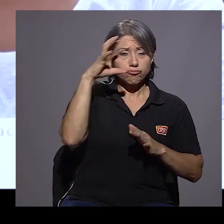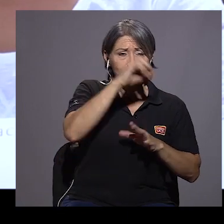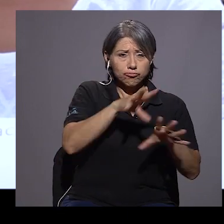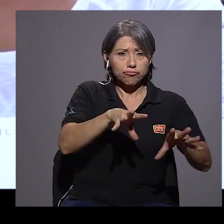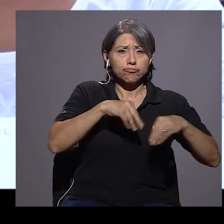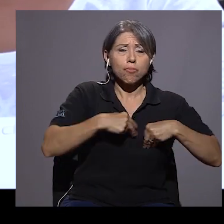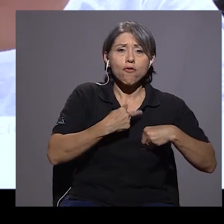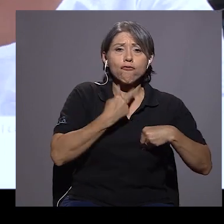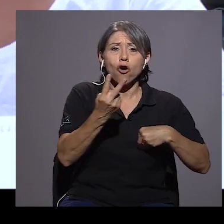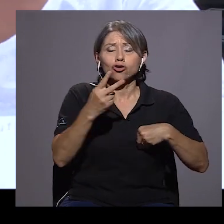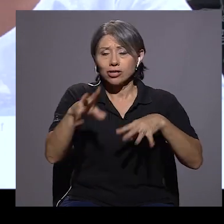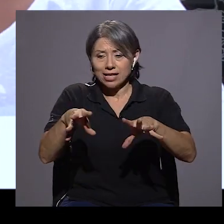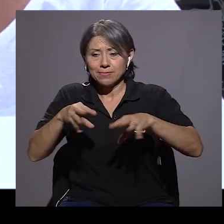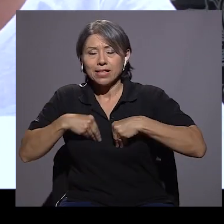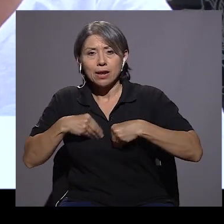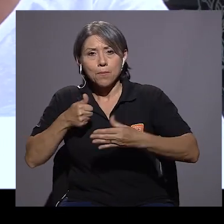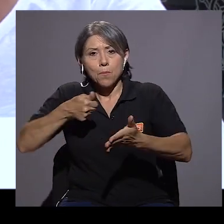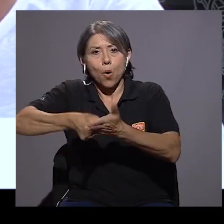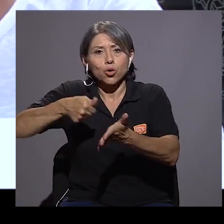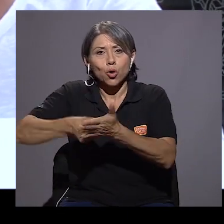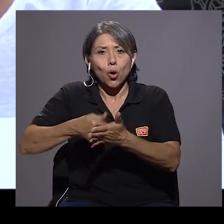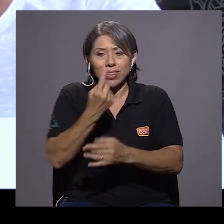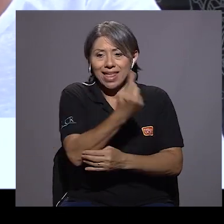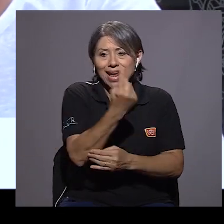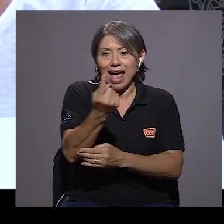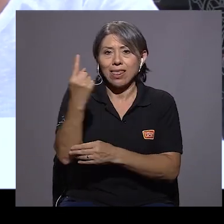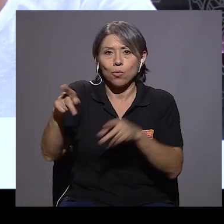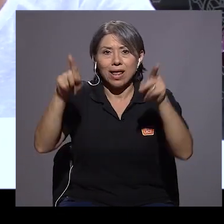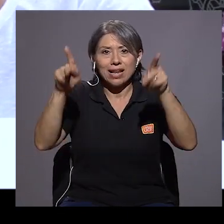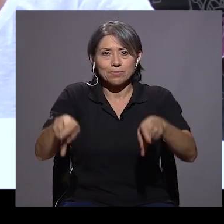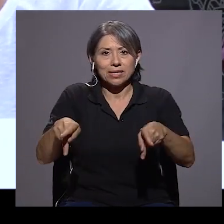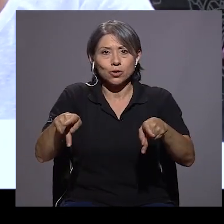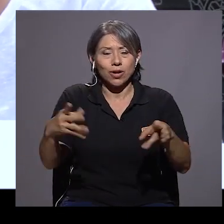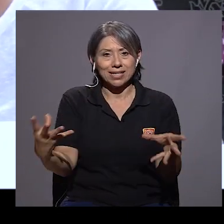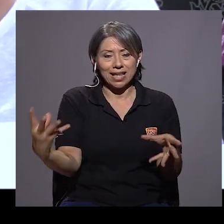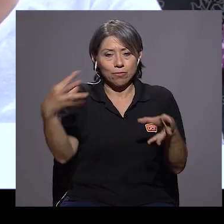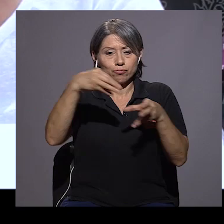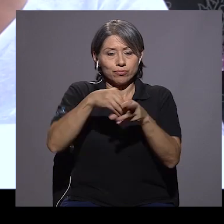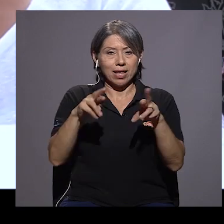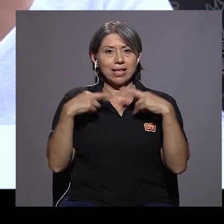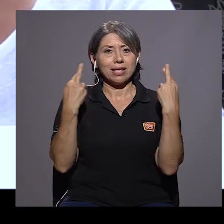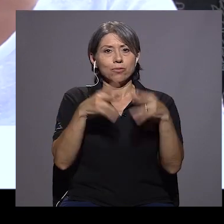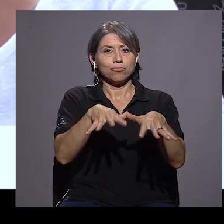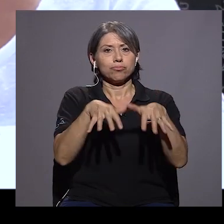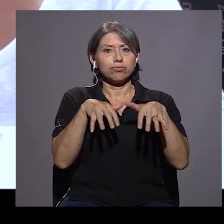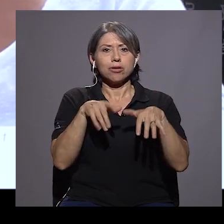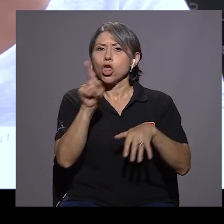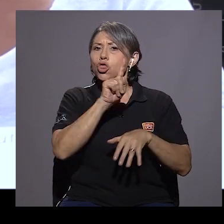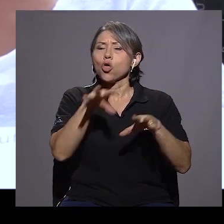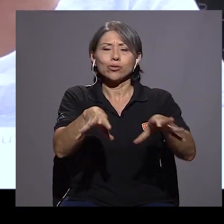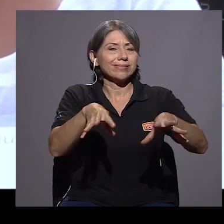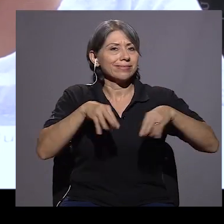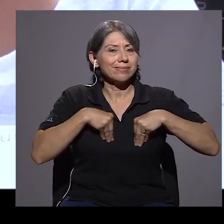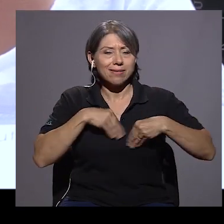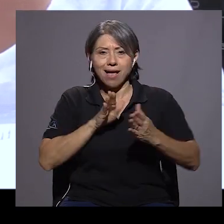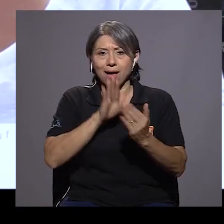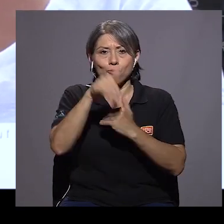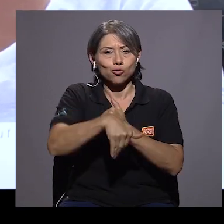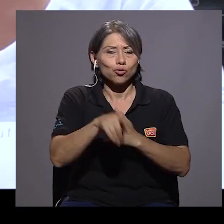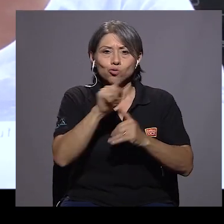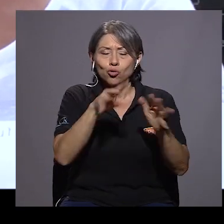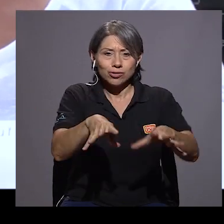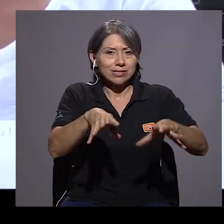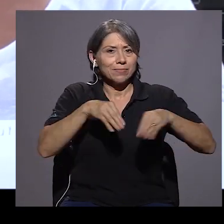obligatoria de la voz y el voto de cada una de las personas que integran las sesiones de las asambleas. La